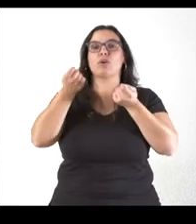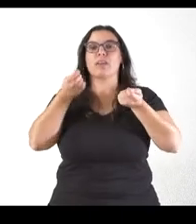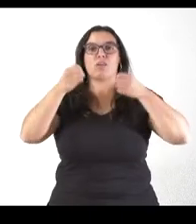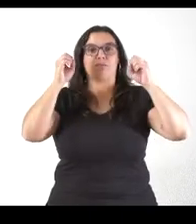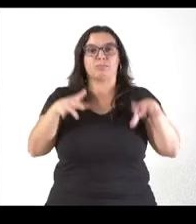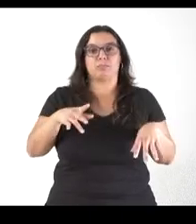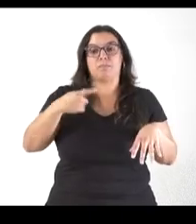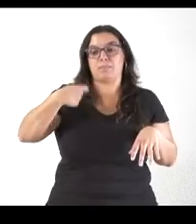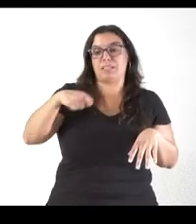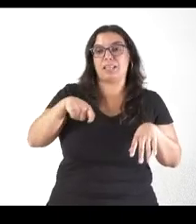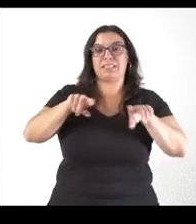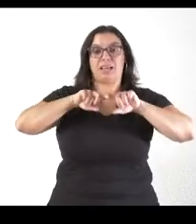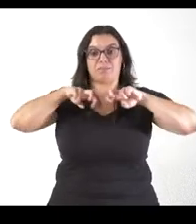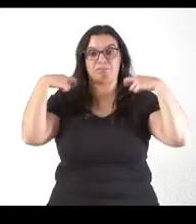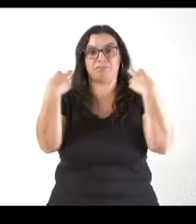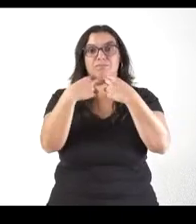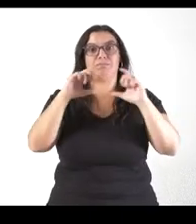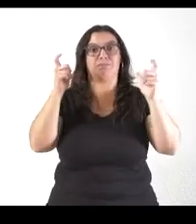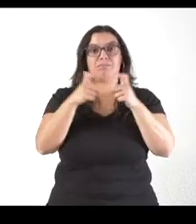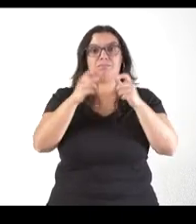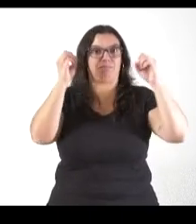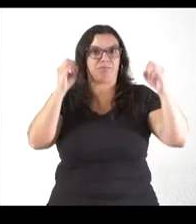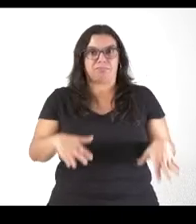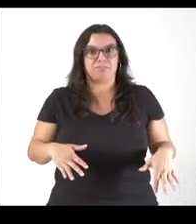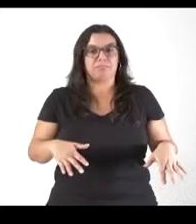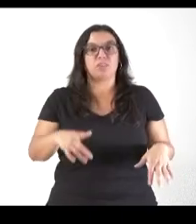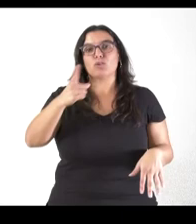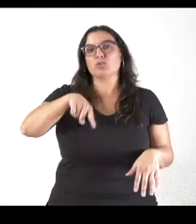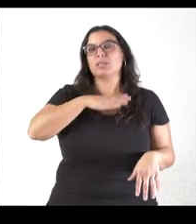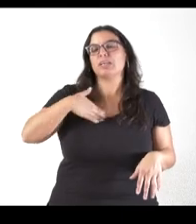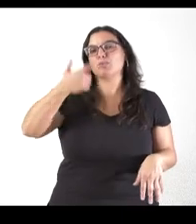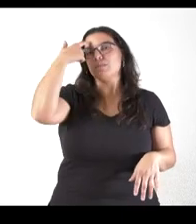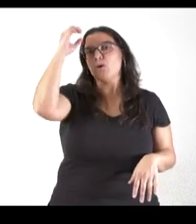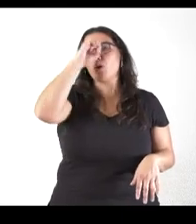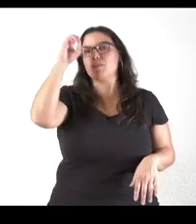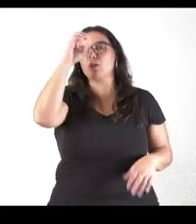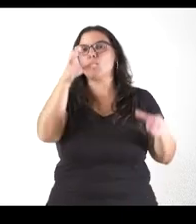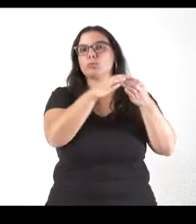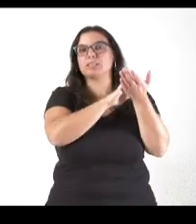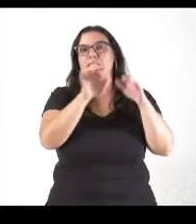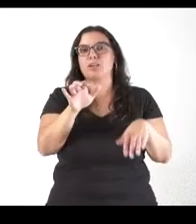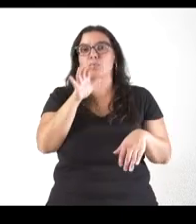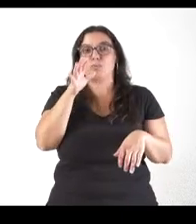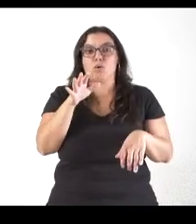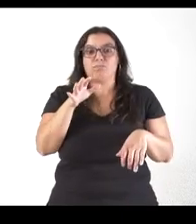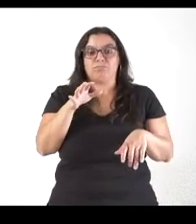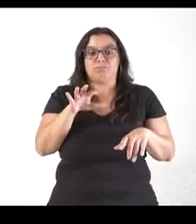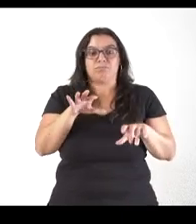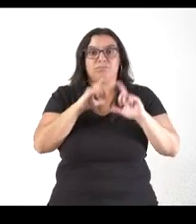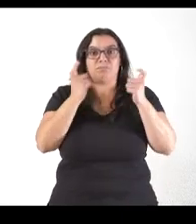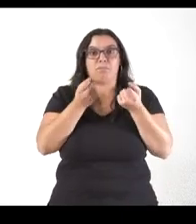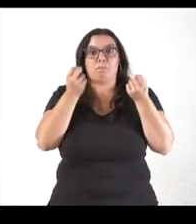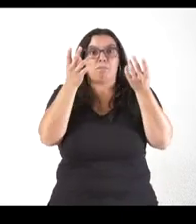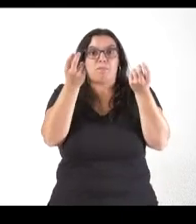de la presidenta de esta de este organismo y queríamos una valoración de la junta de Castilla y león respecto a esa inoperancia que han sido